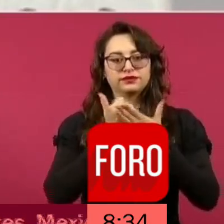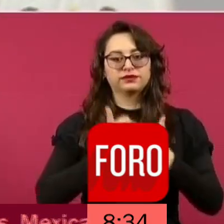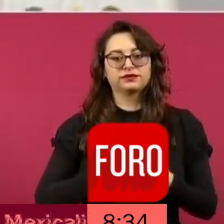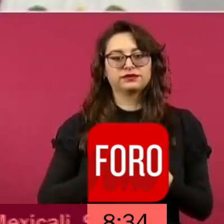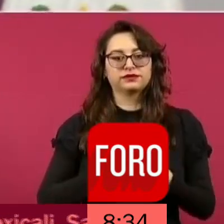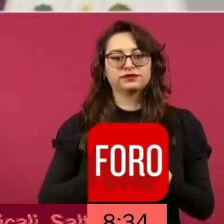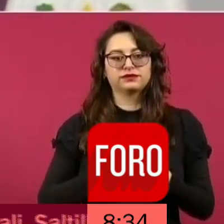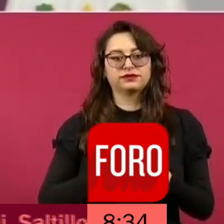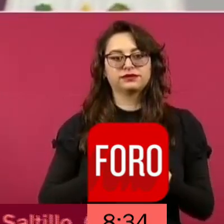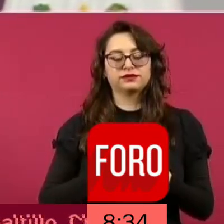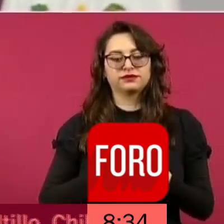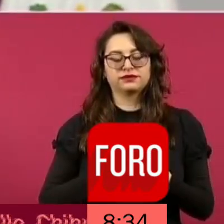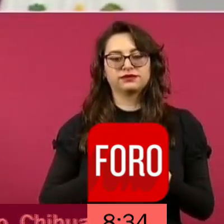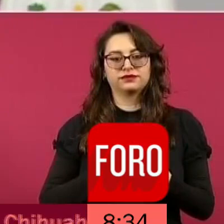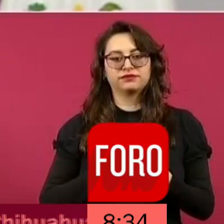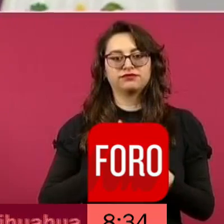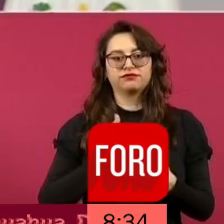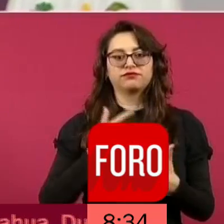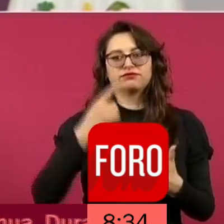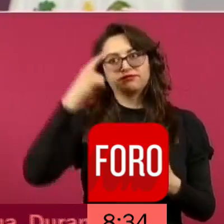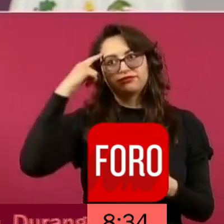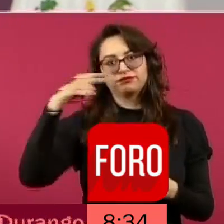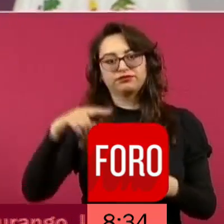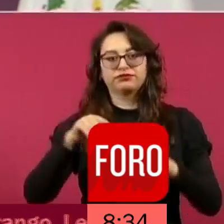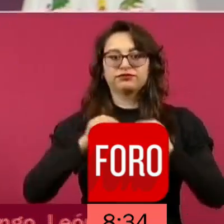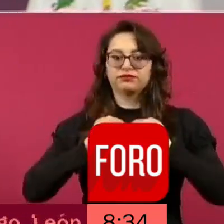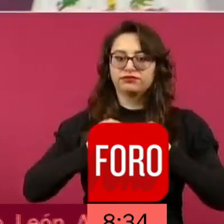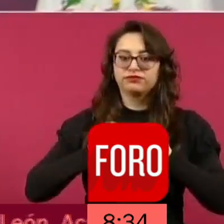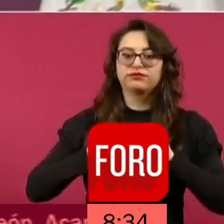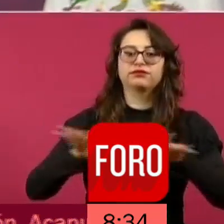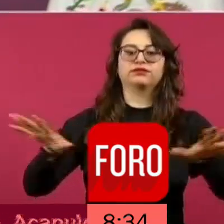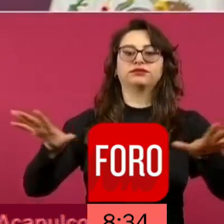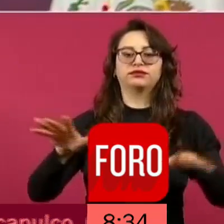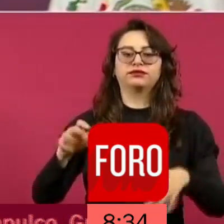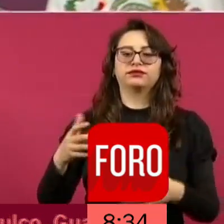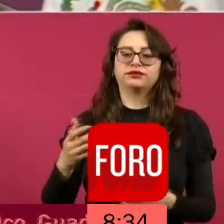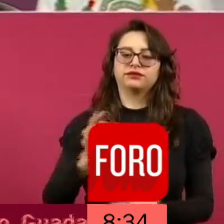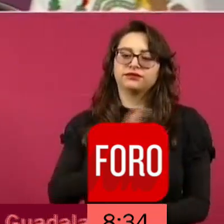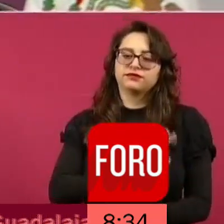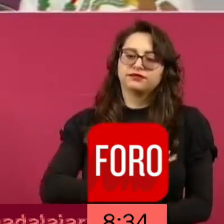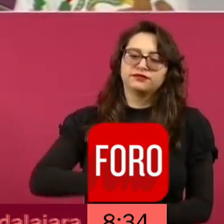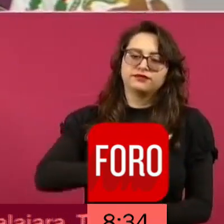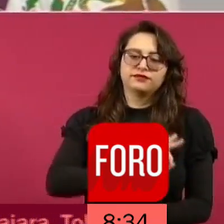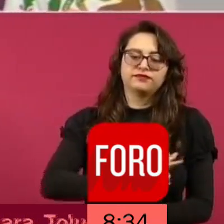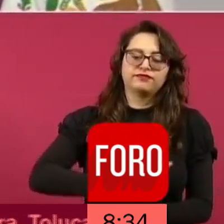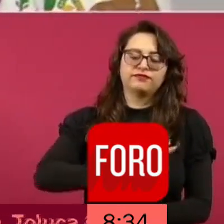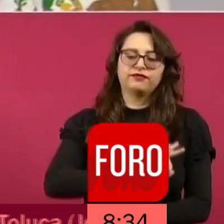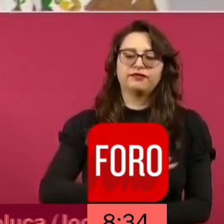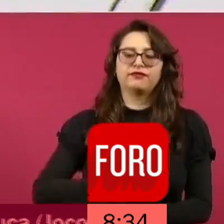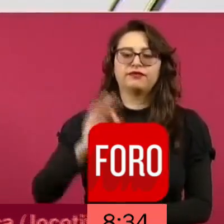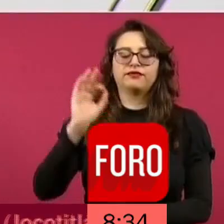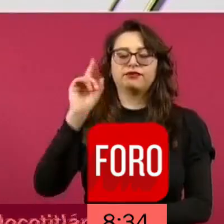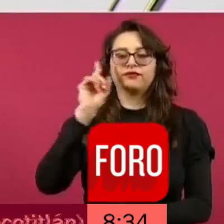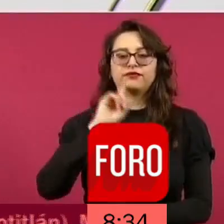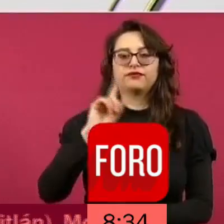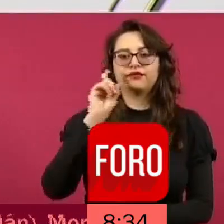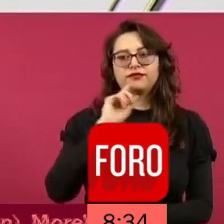que viven en las comunidades indígenas con todo nuestro cariño.